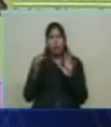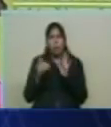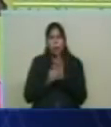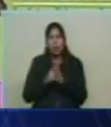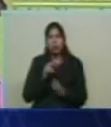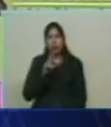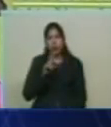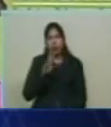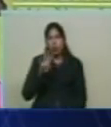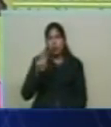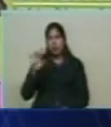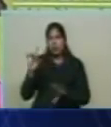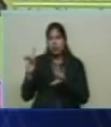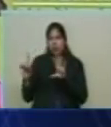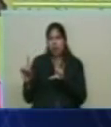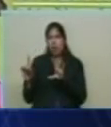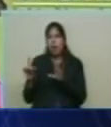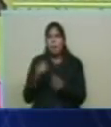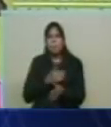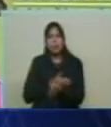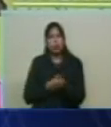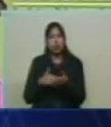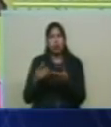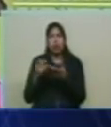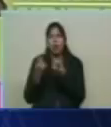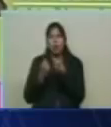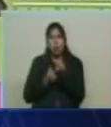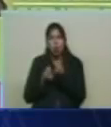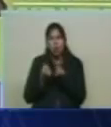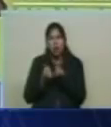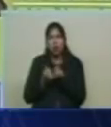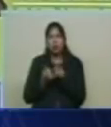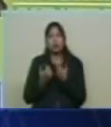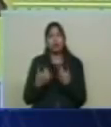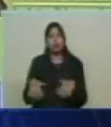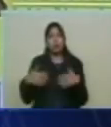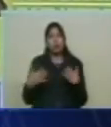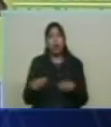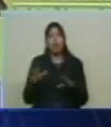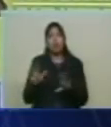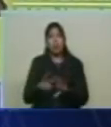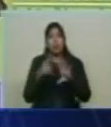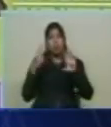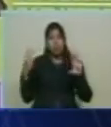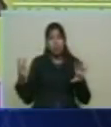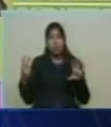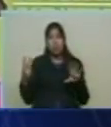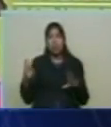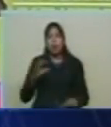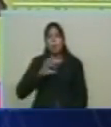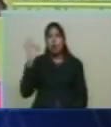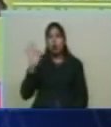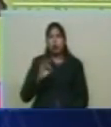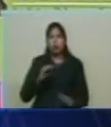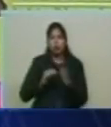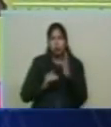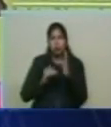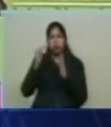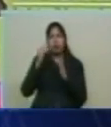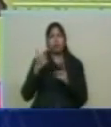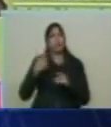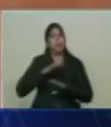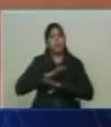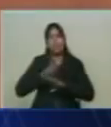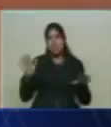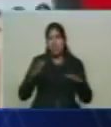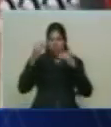1.709.246 millones de bolívares para cumplir con este 17% de aumento que estaba pendiente, aprobado.